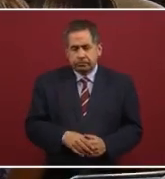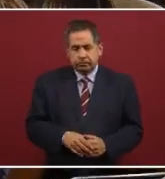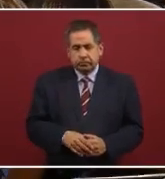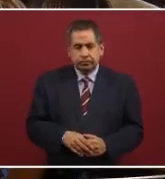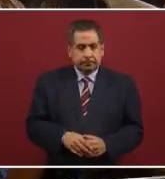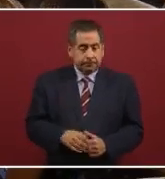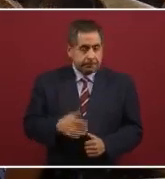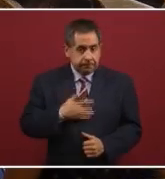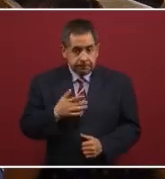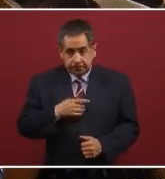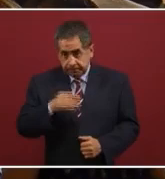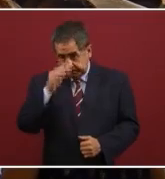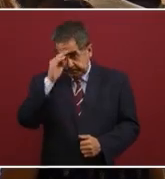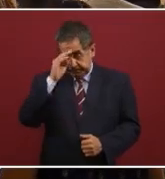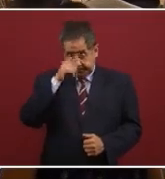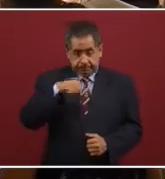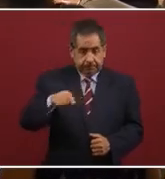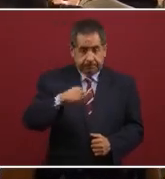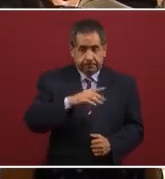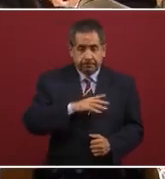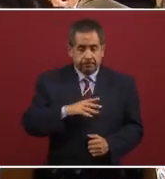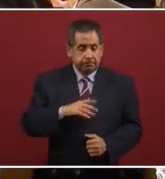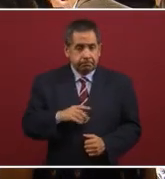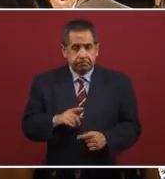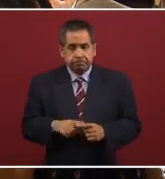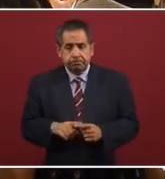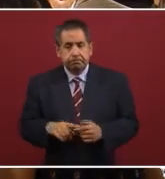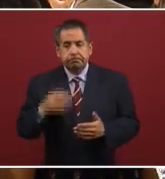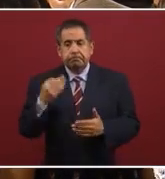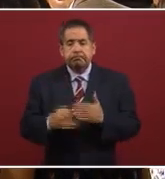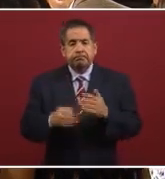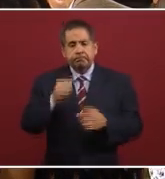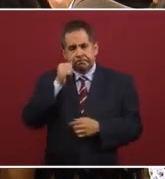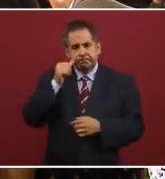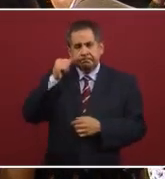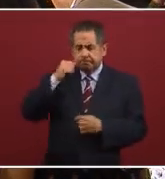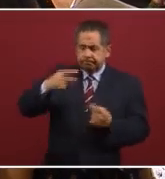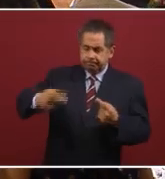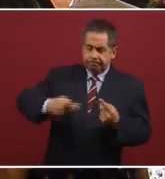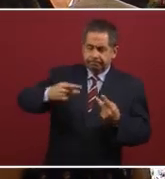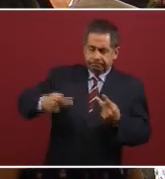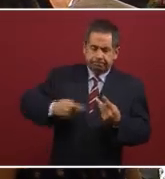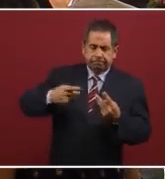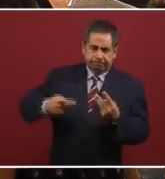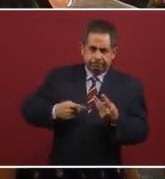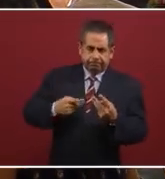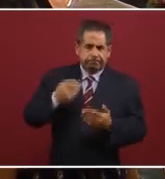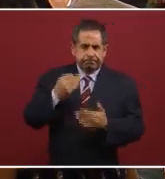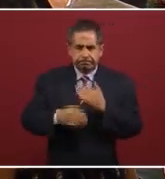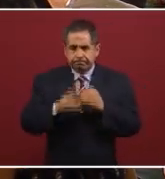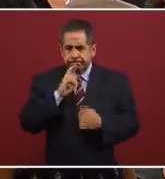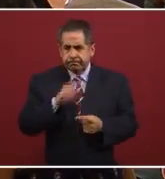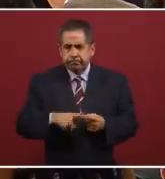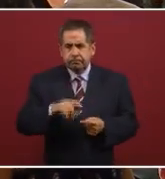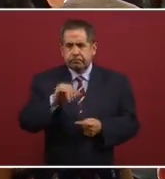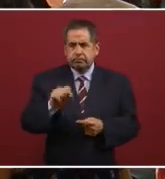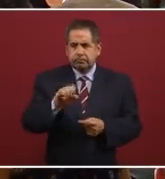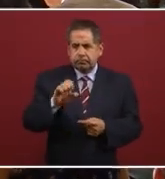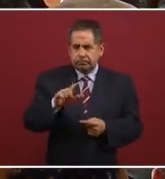Si les parece, tenemos pendientes de ayer a José Ley